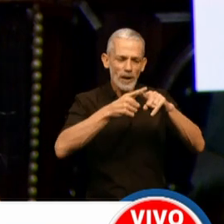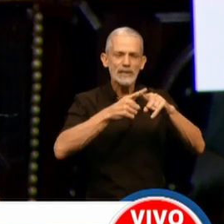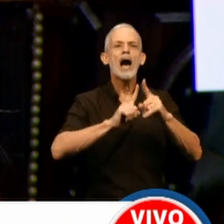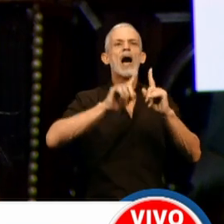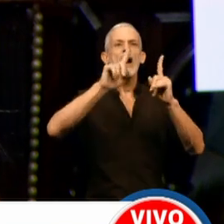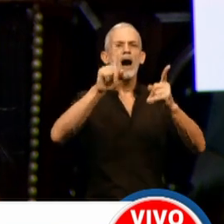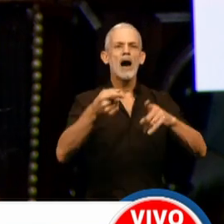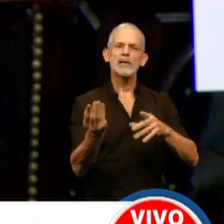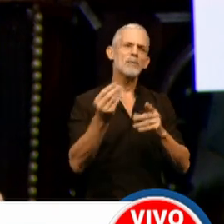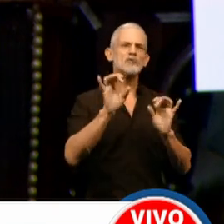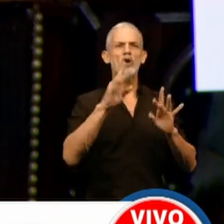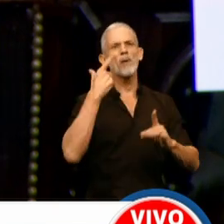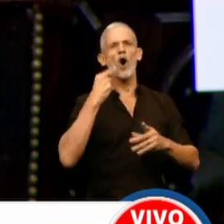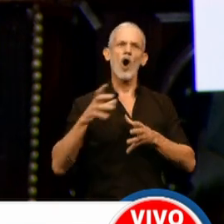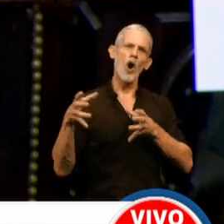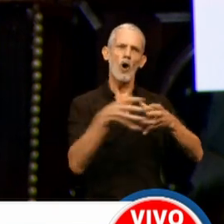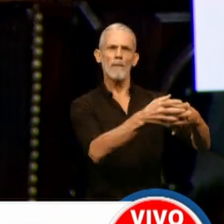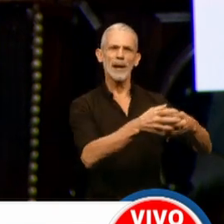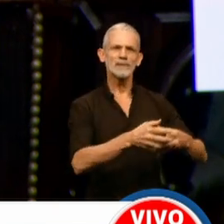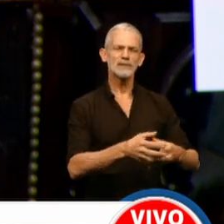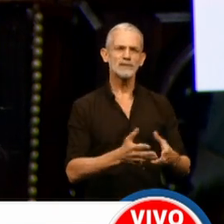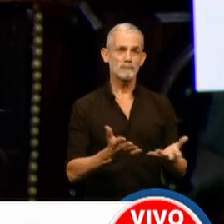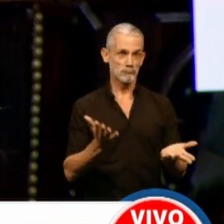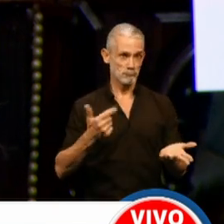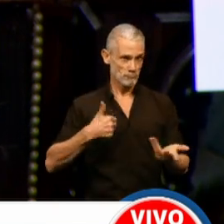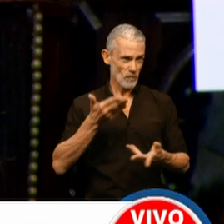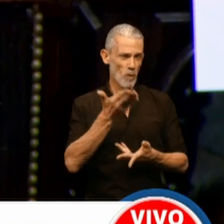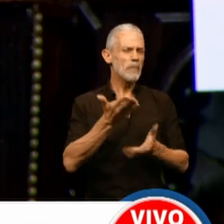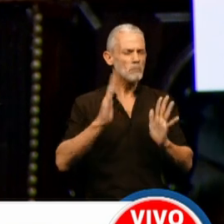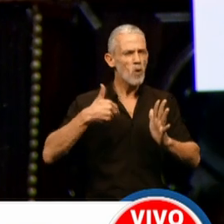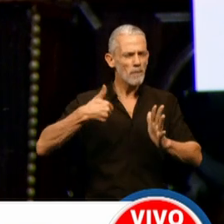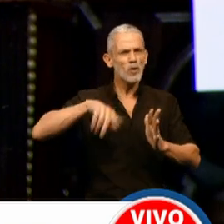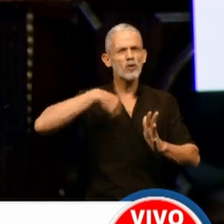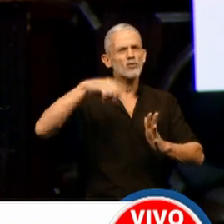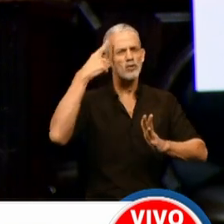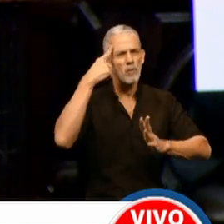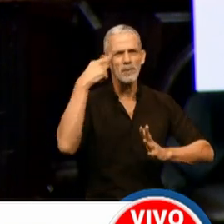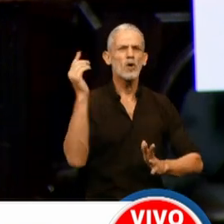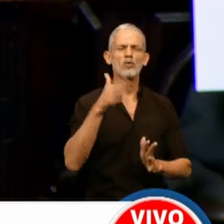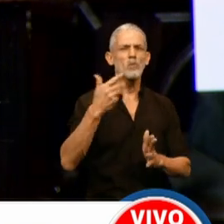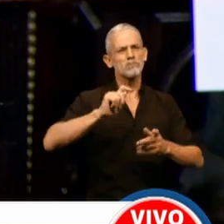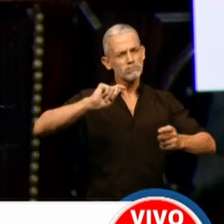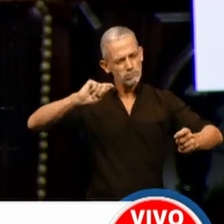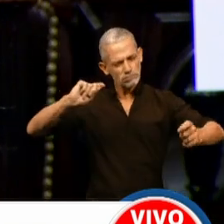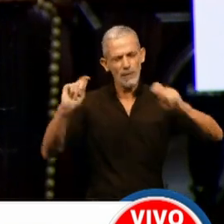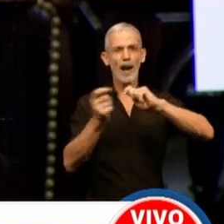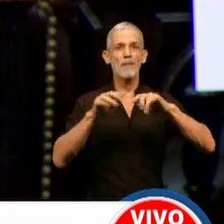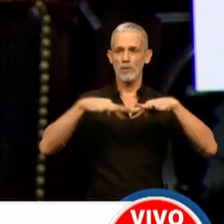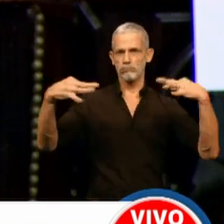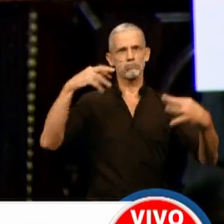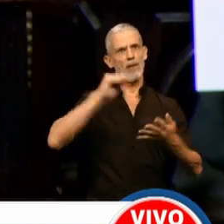también era solamente de los hombres y de los varones y yo les pido no os pido que pensemos cuánto ha cambiado este recinto